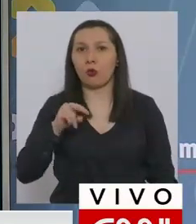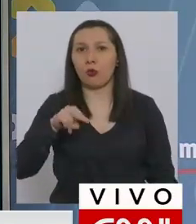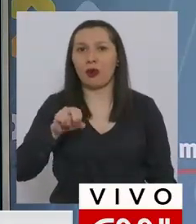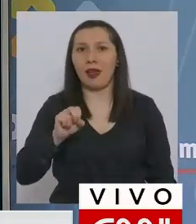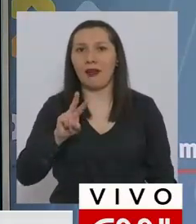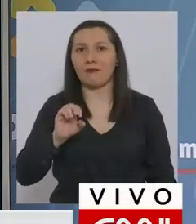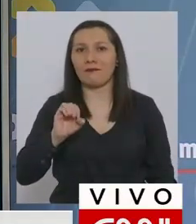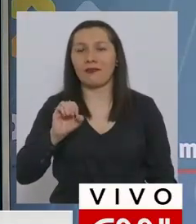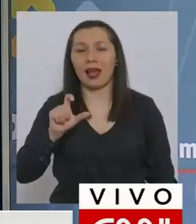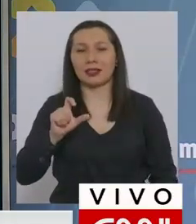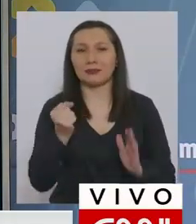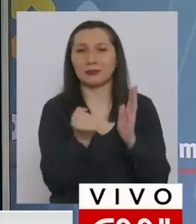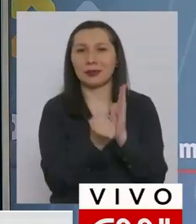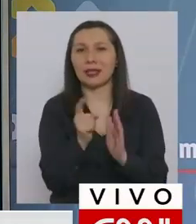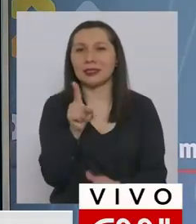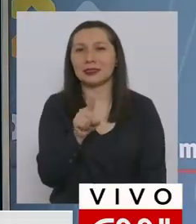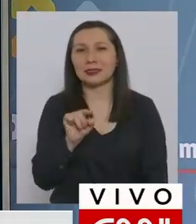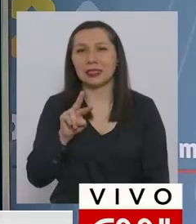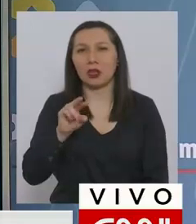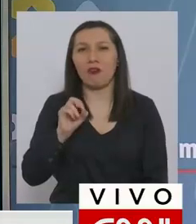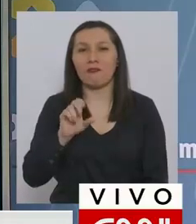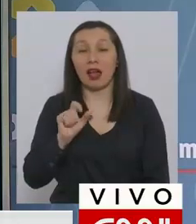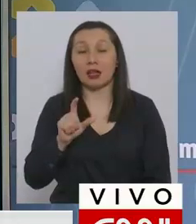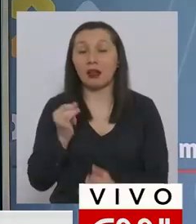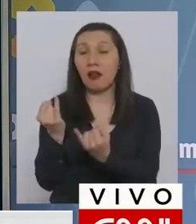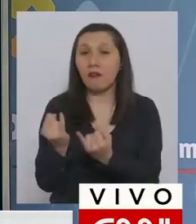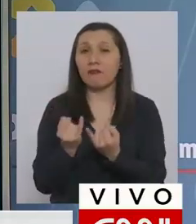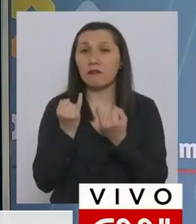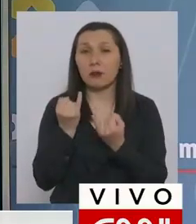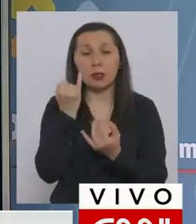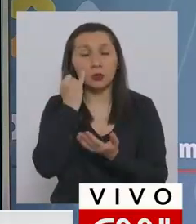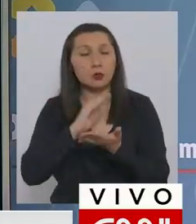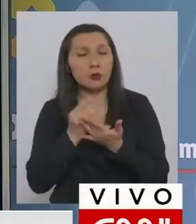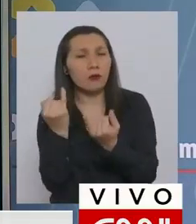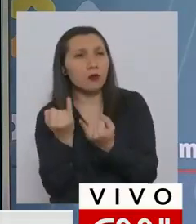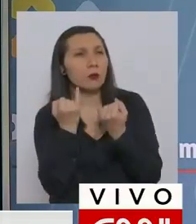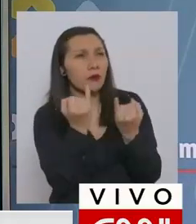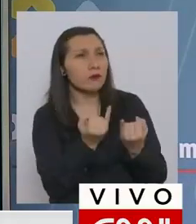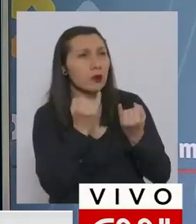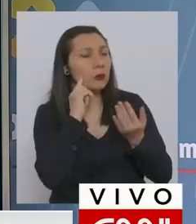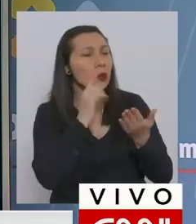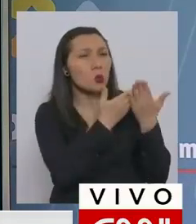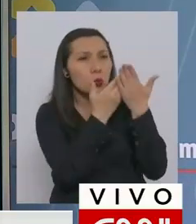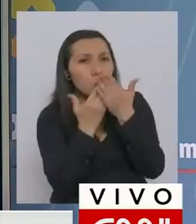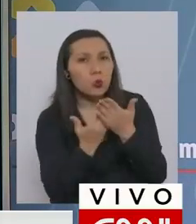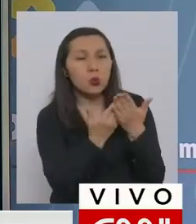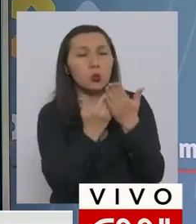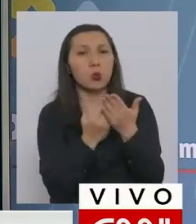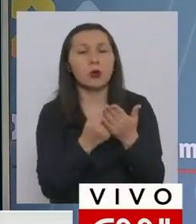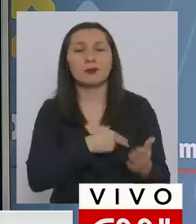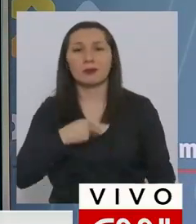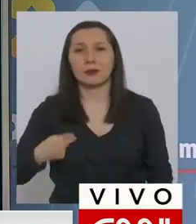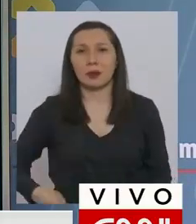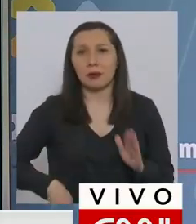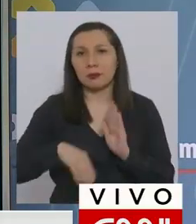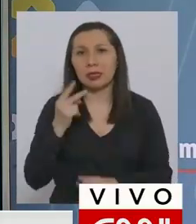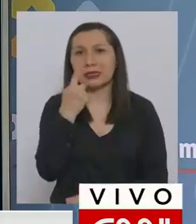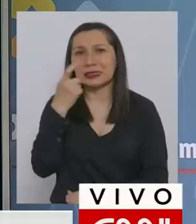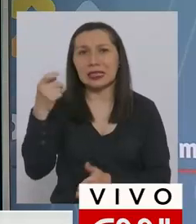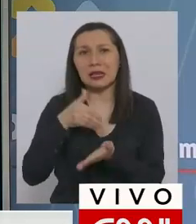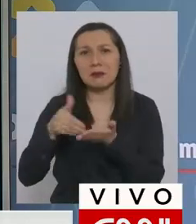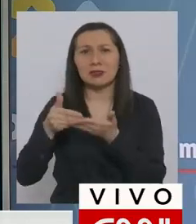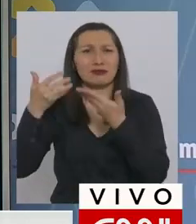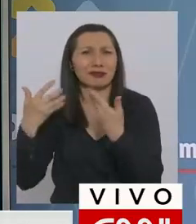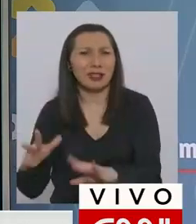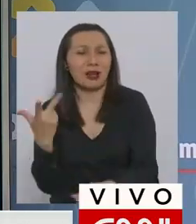baja. Sabemos que este virus busca huéspedes para poder sobrevivir y que la vacunación que se viene realizando desde diciembre del